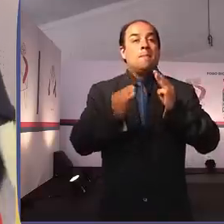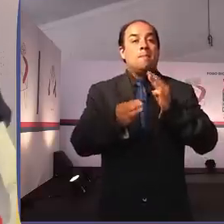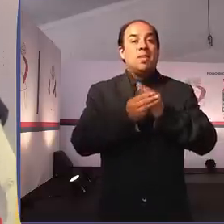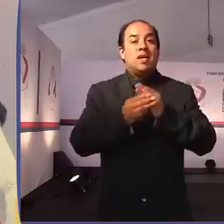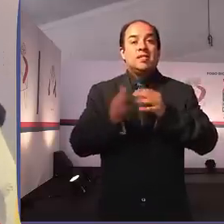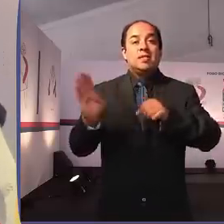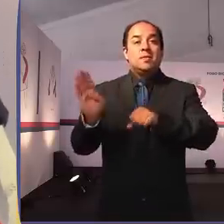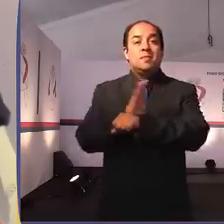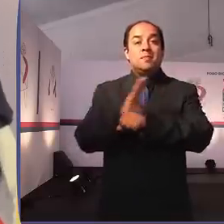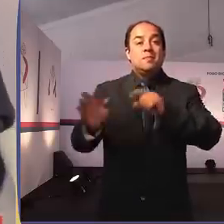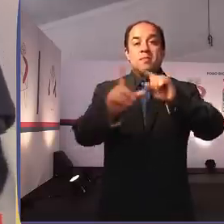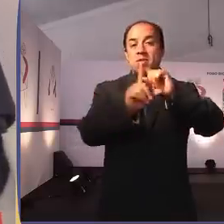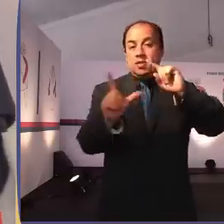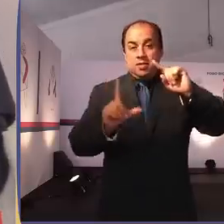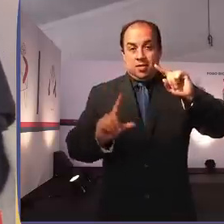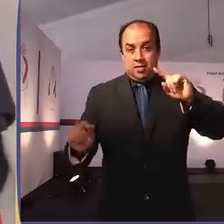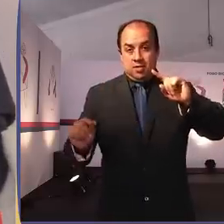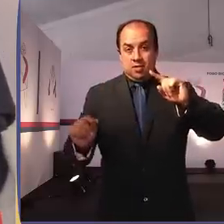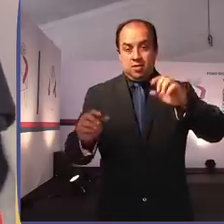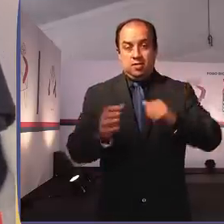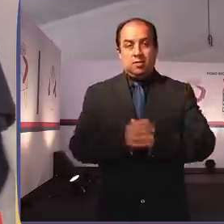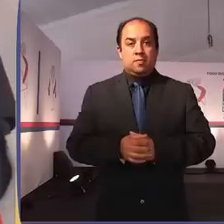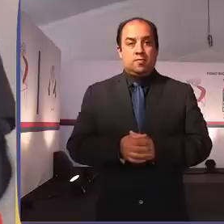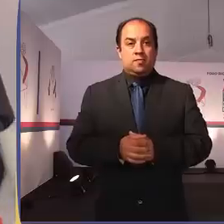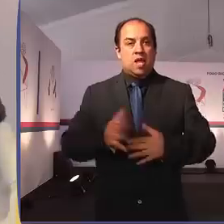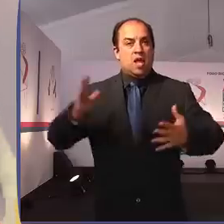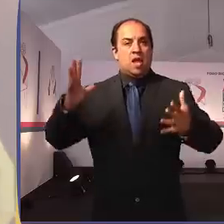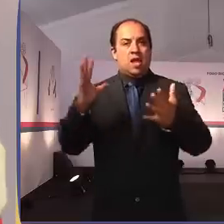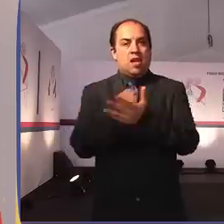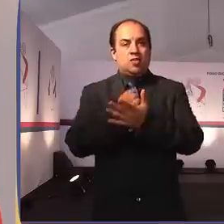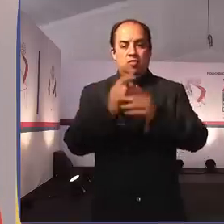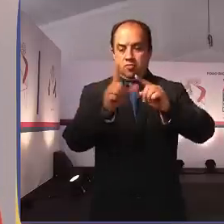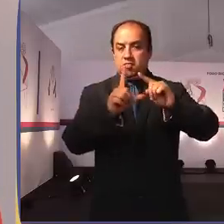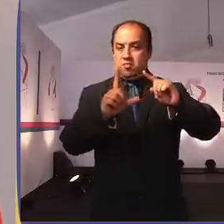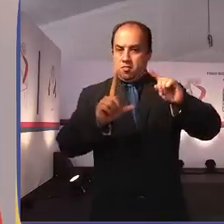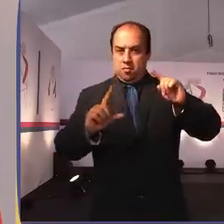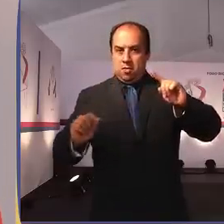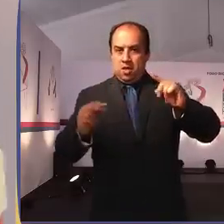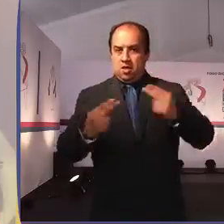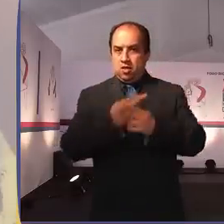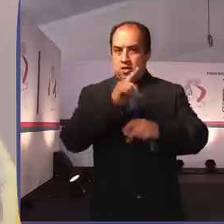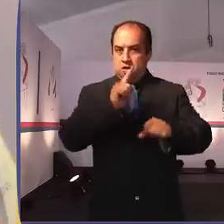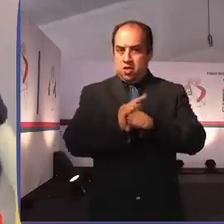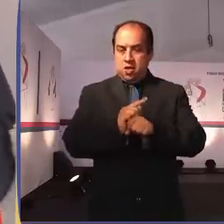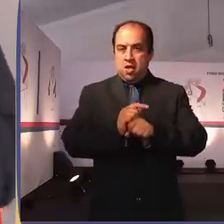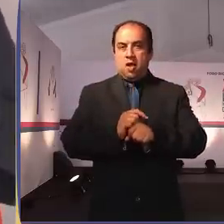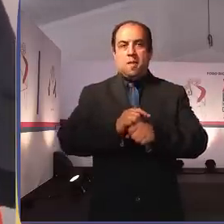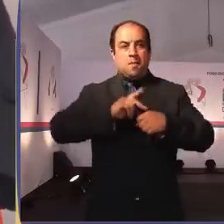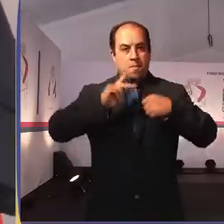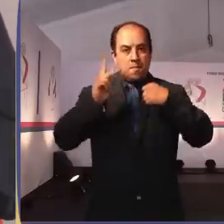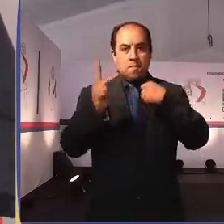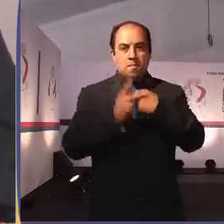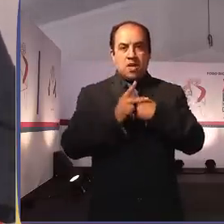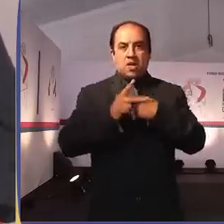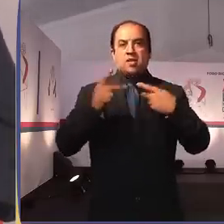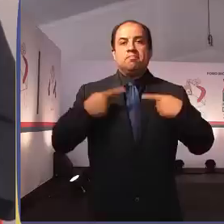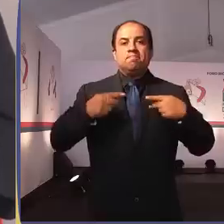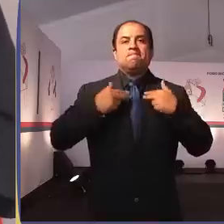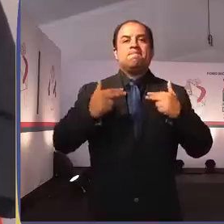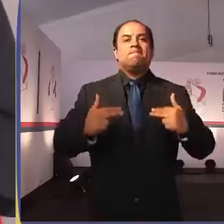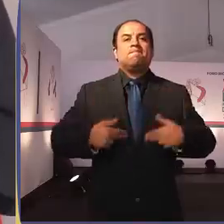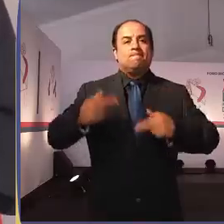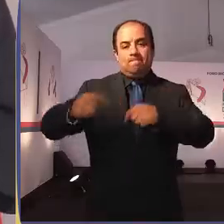bien nacional, parte de la gloria de la nación, el país y la humanidad. Los libros no son